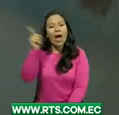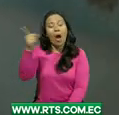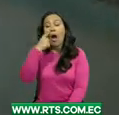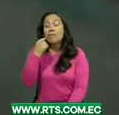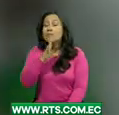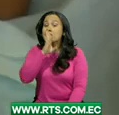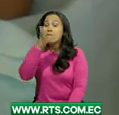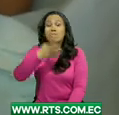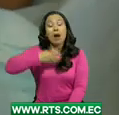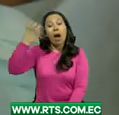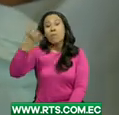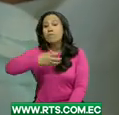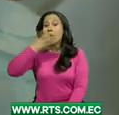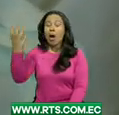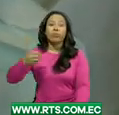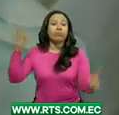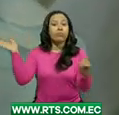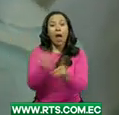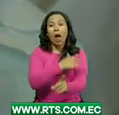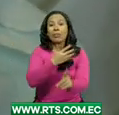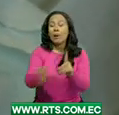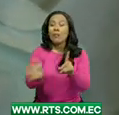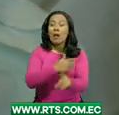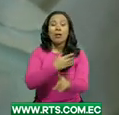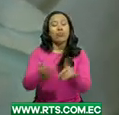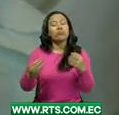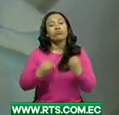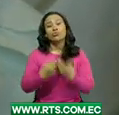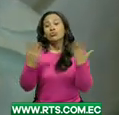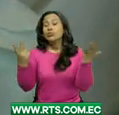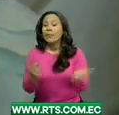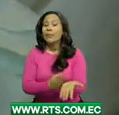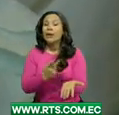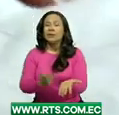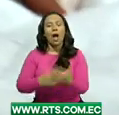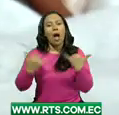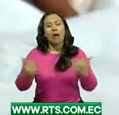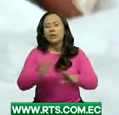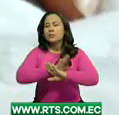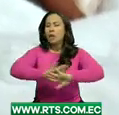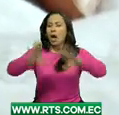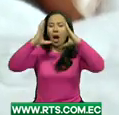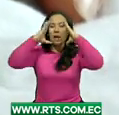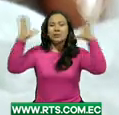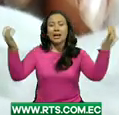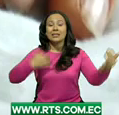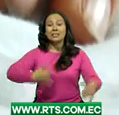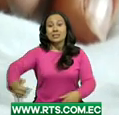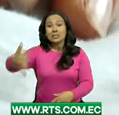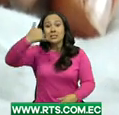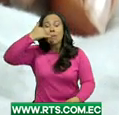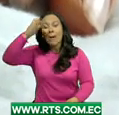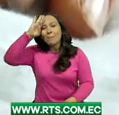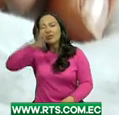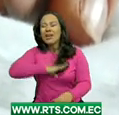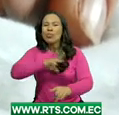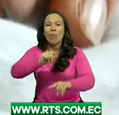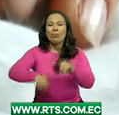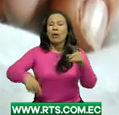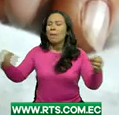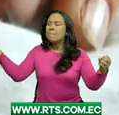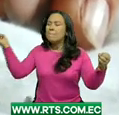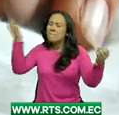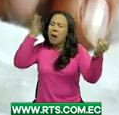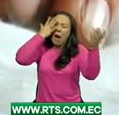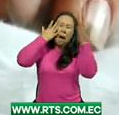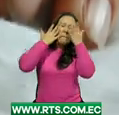primera vez que atentaba contra su vida. Sin embargo, la boleta de auxilio no funcionó, pues no tuvo tiempo de llamar a la policía. Luego de la golpiza, quedó